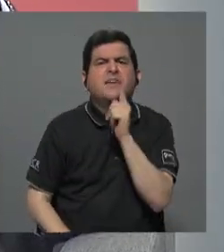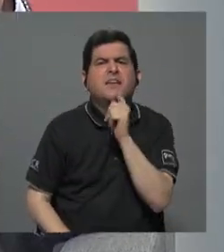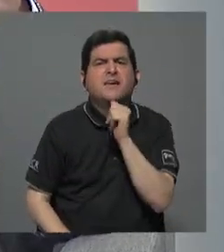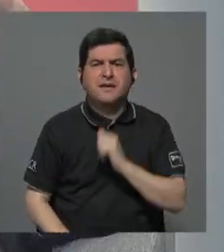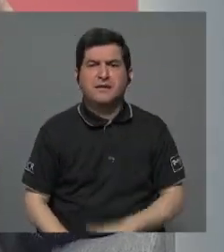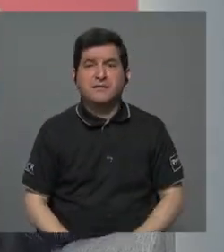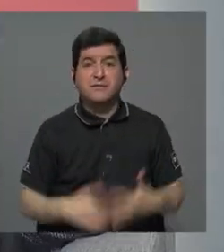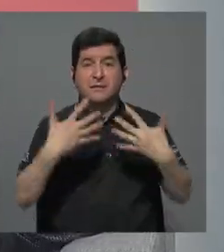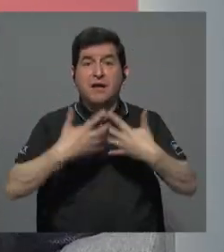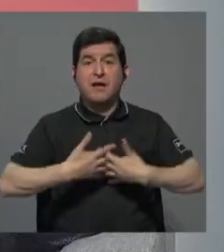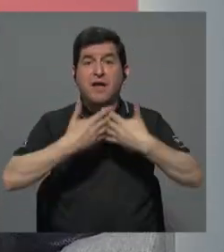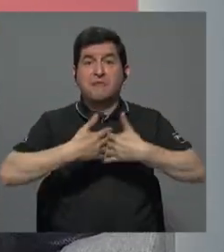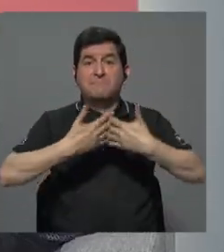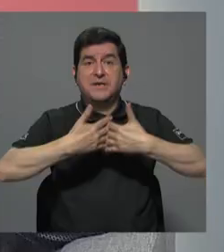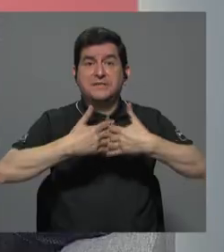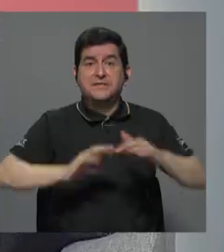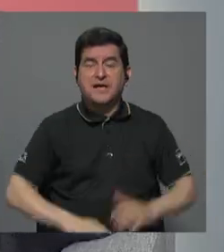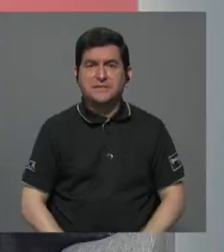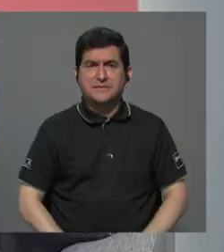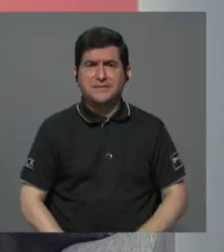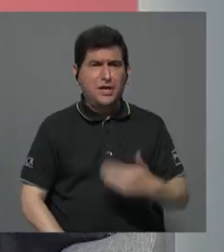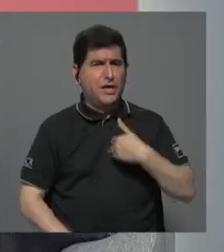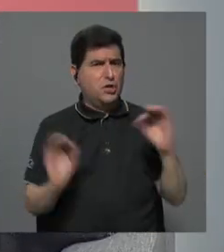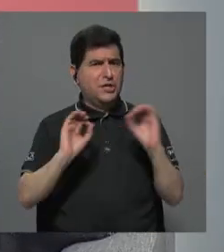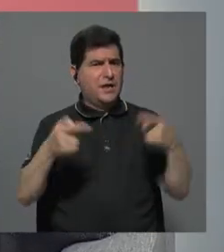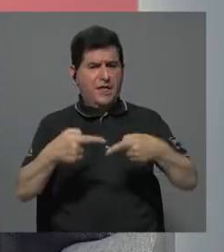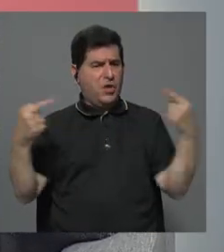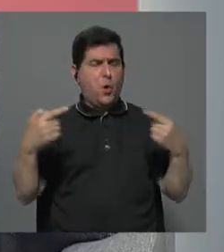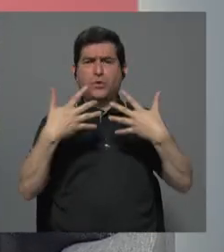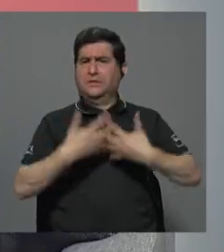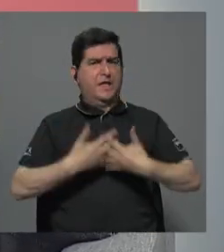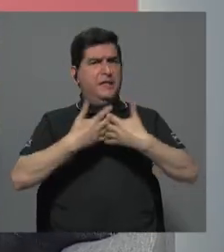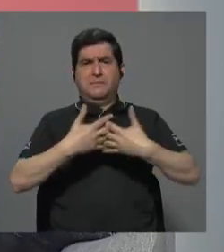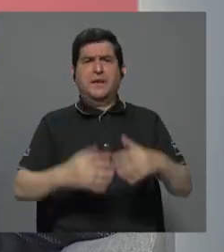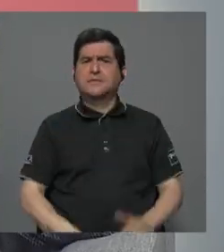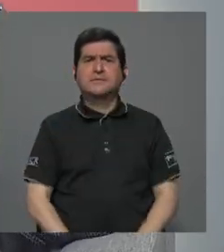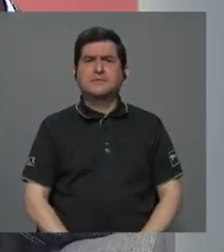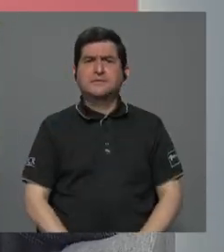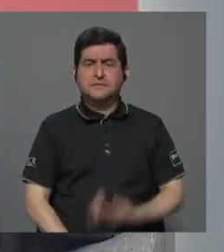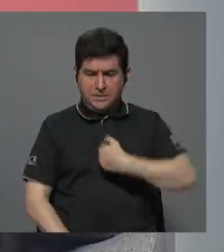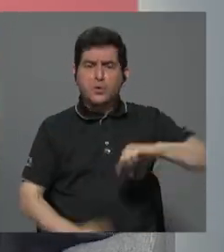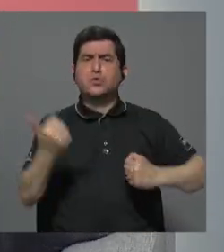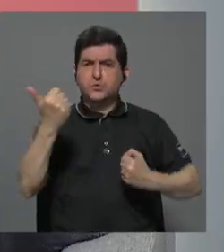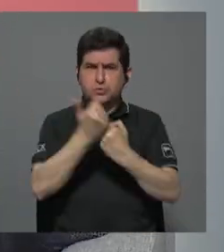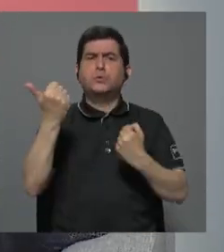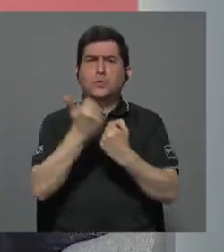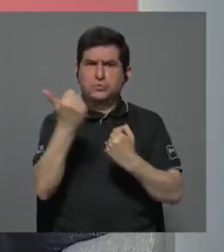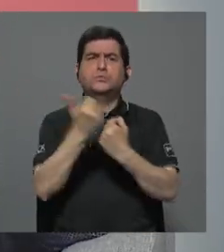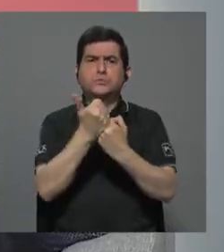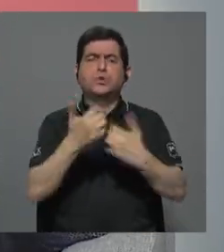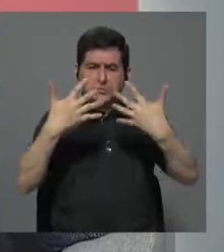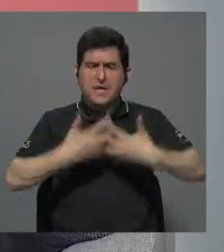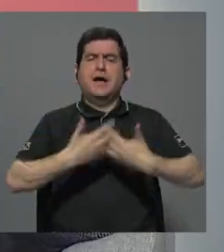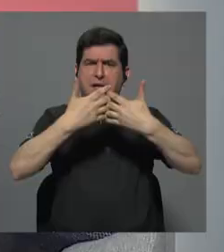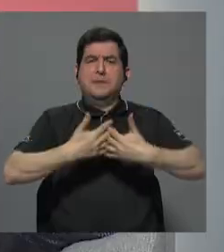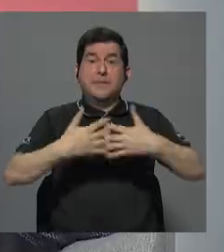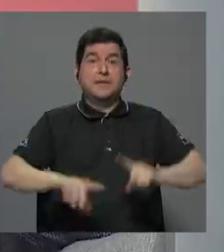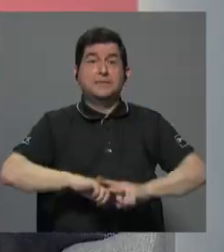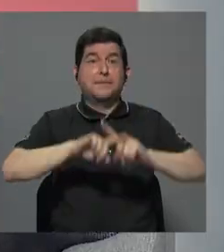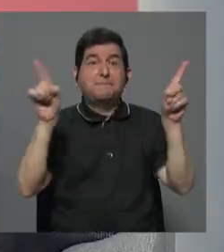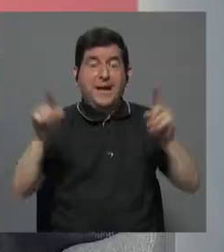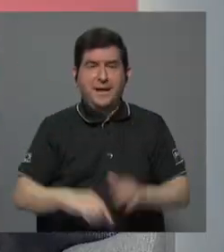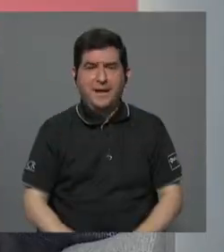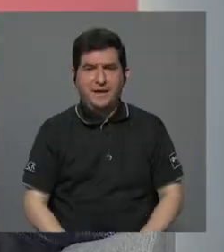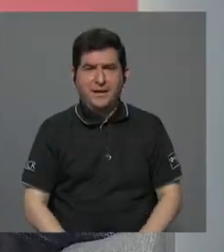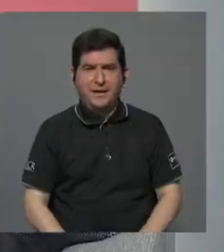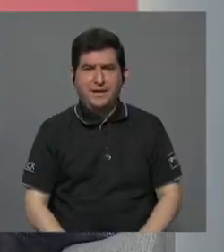la empresa como tal y no tenemos nada contra la empresa nosotros apoyamos absolutamente la empresa pero si lo vemos